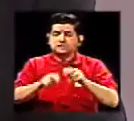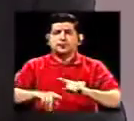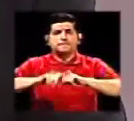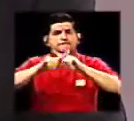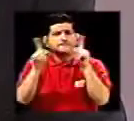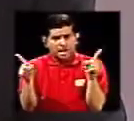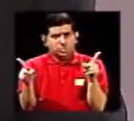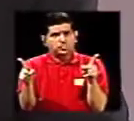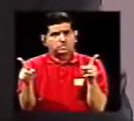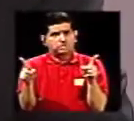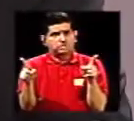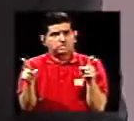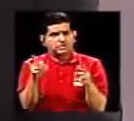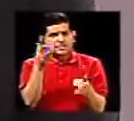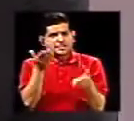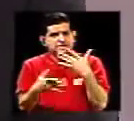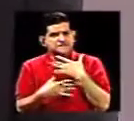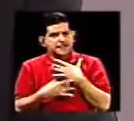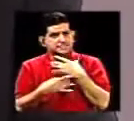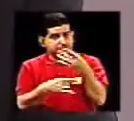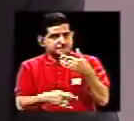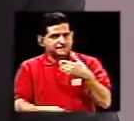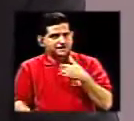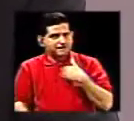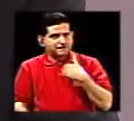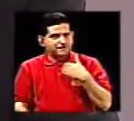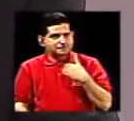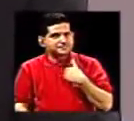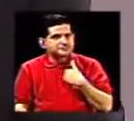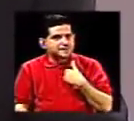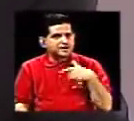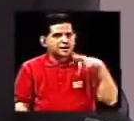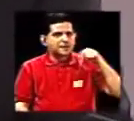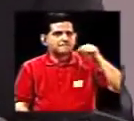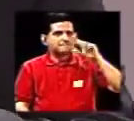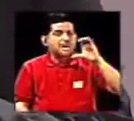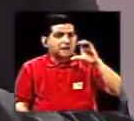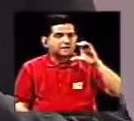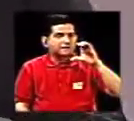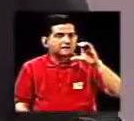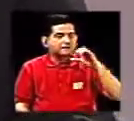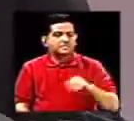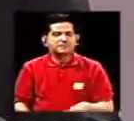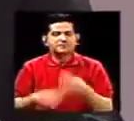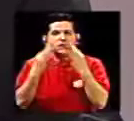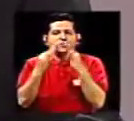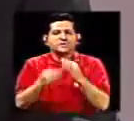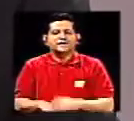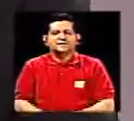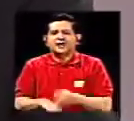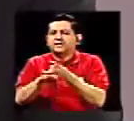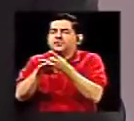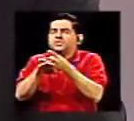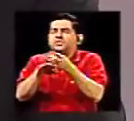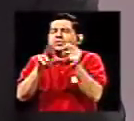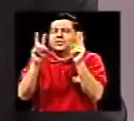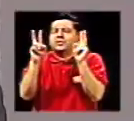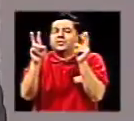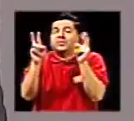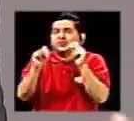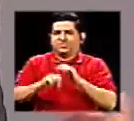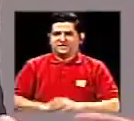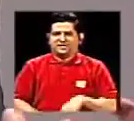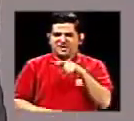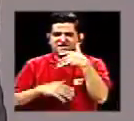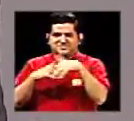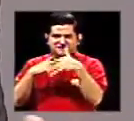algún, digamos, interés de parte del PAC por aliviar, digamos,